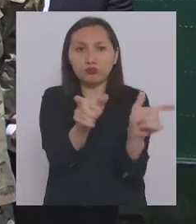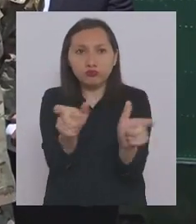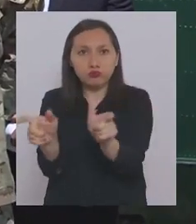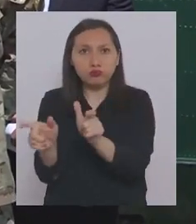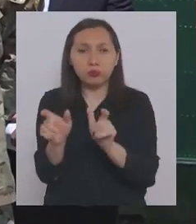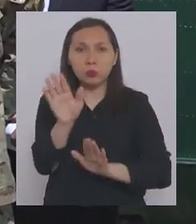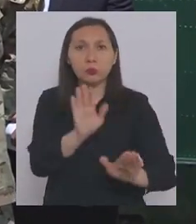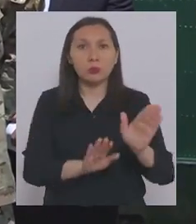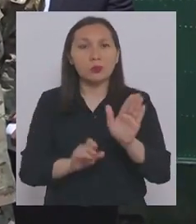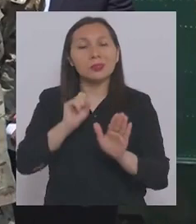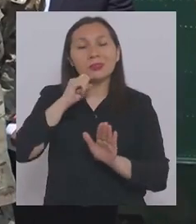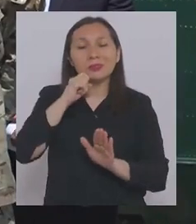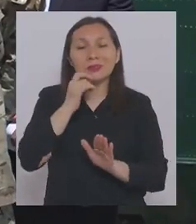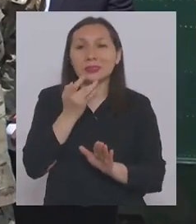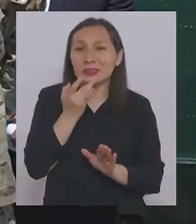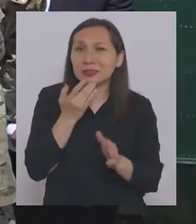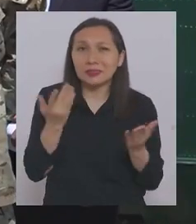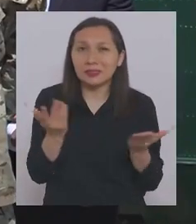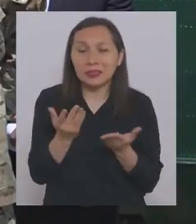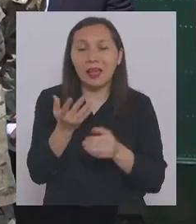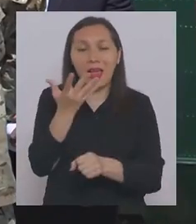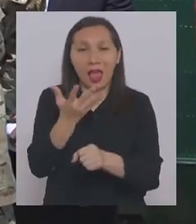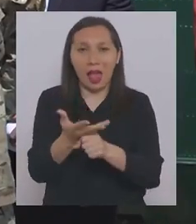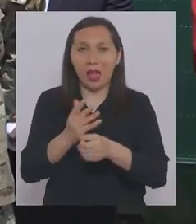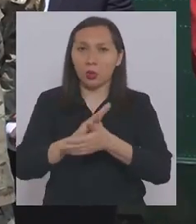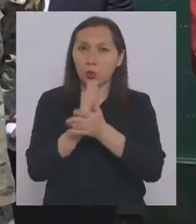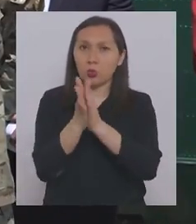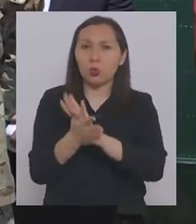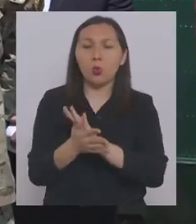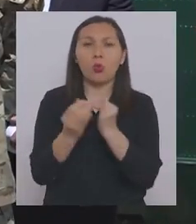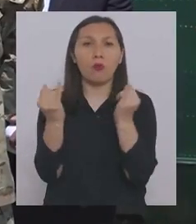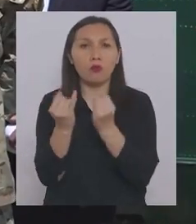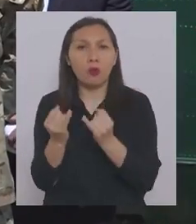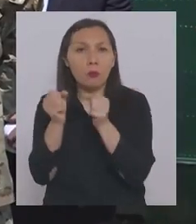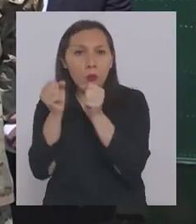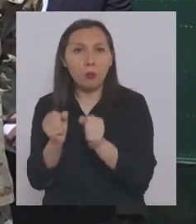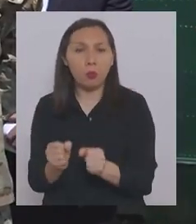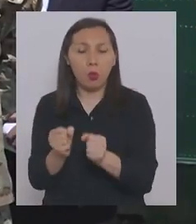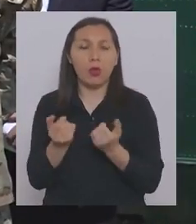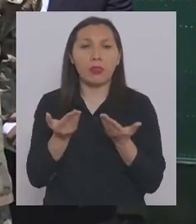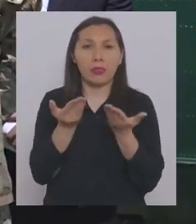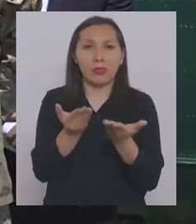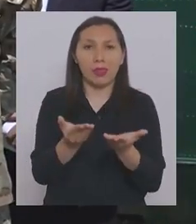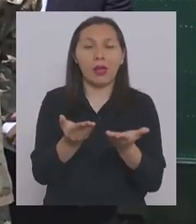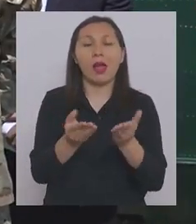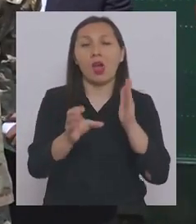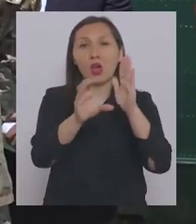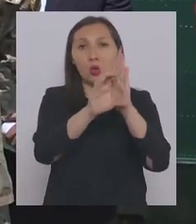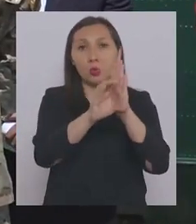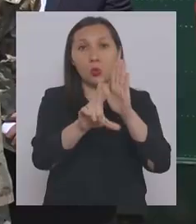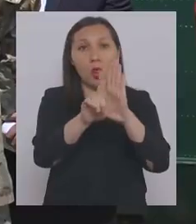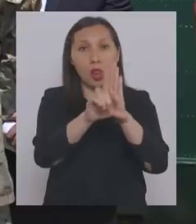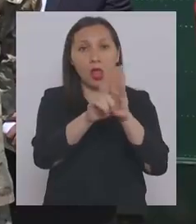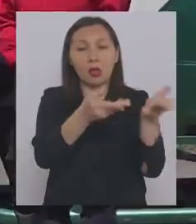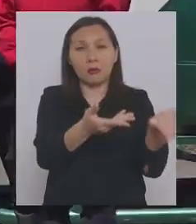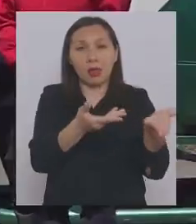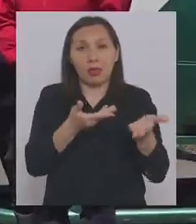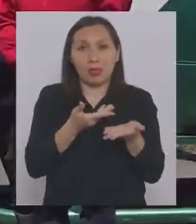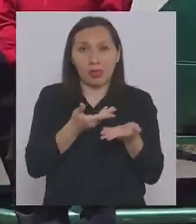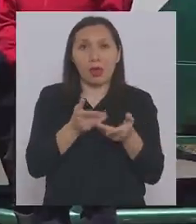muy simple. Es poder contar con todos los medios y capacidades que la Constitución y las leyes nos